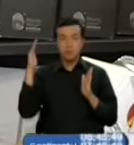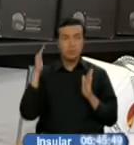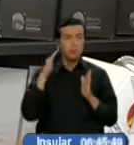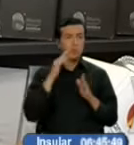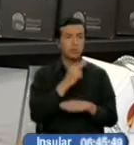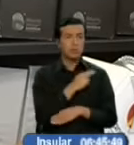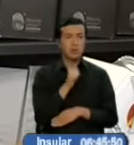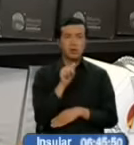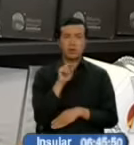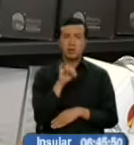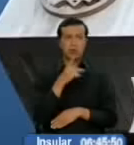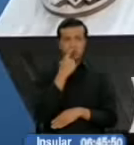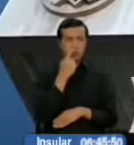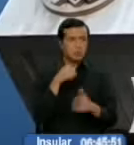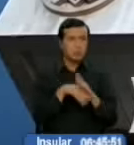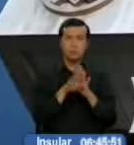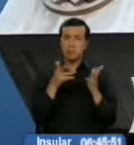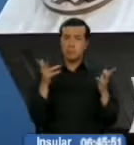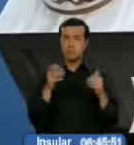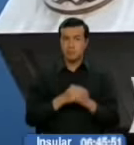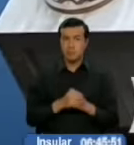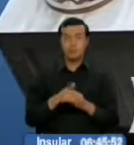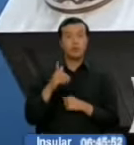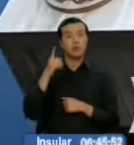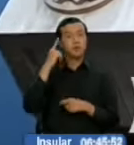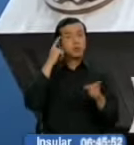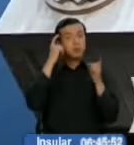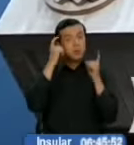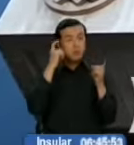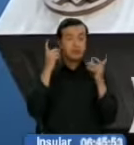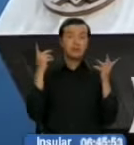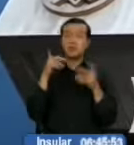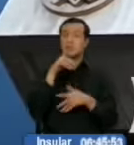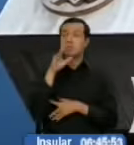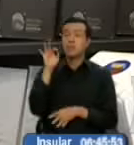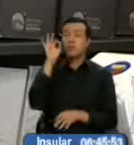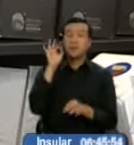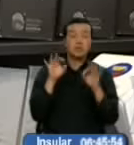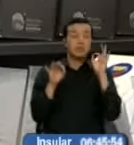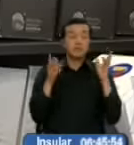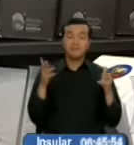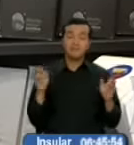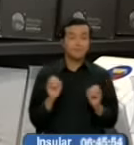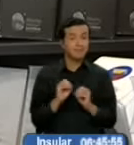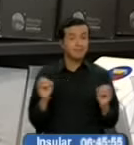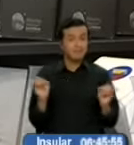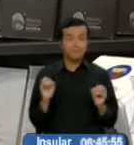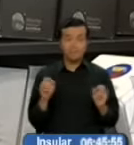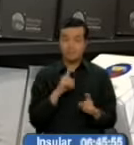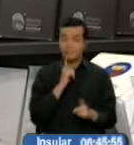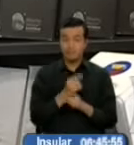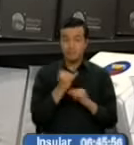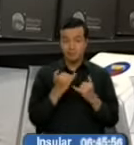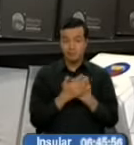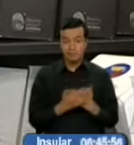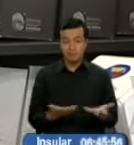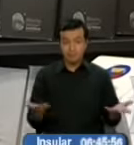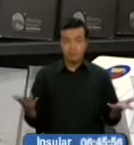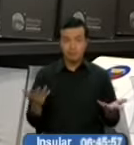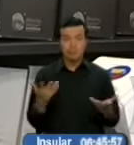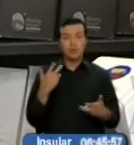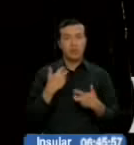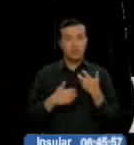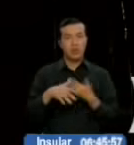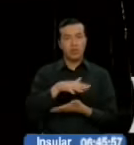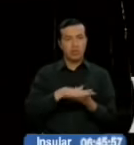Andina no está intervenida. De esta forma, la gobernabilidad en la Andina sigue sin ser resuelta. Efectivamente, al momento actual, hay acefalía